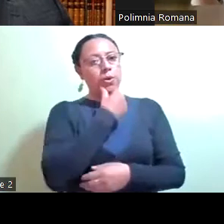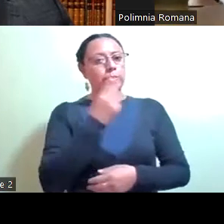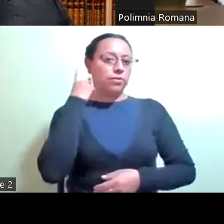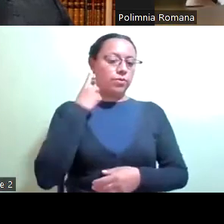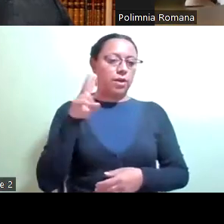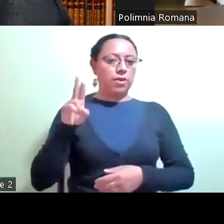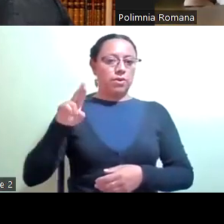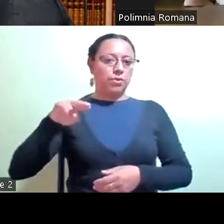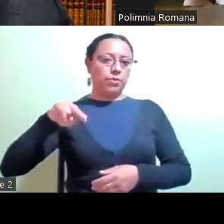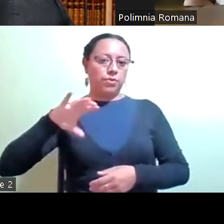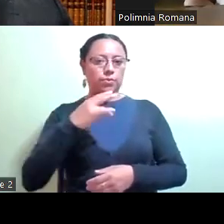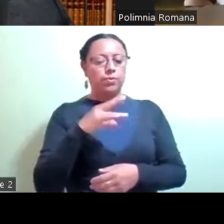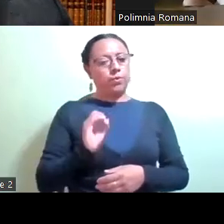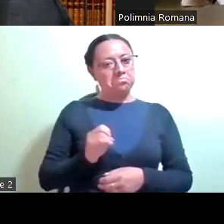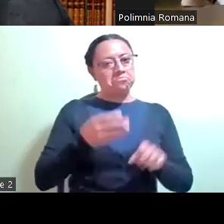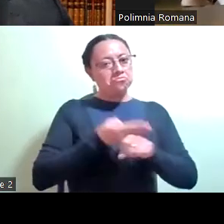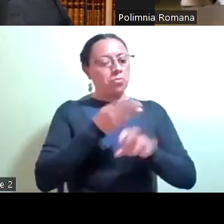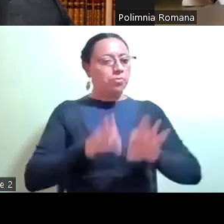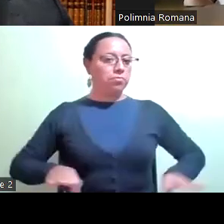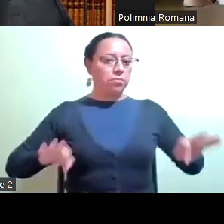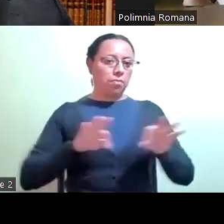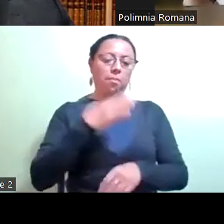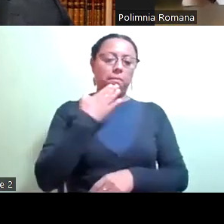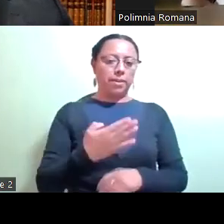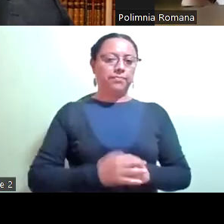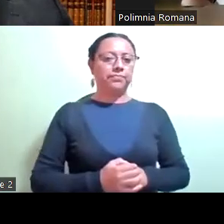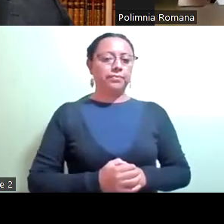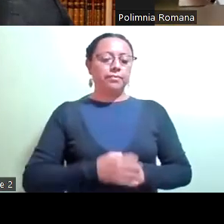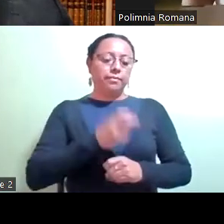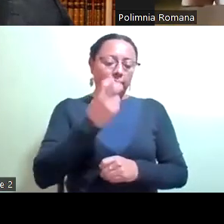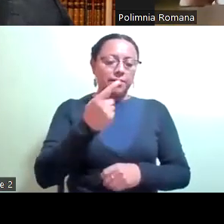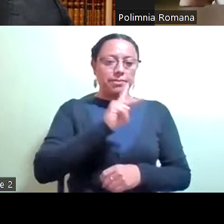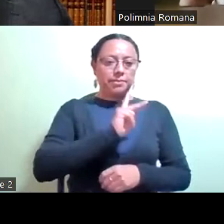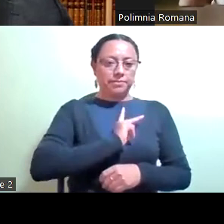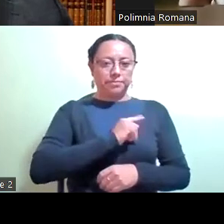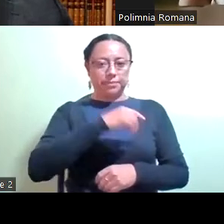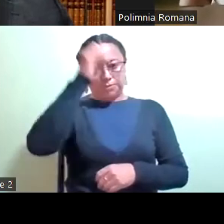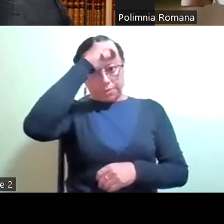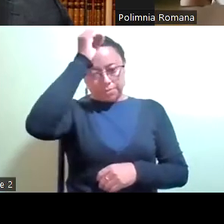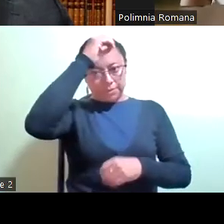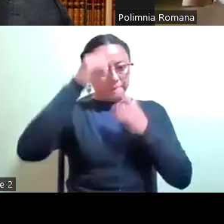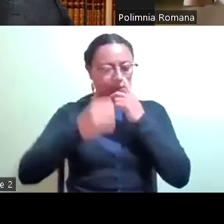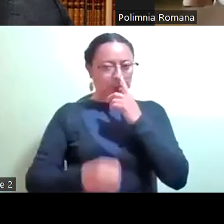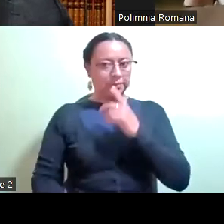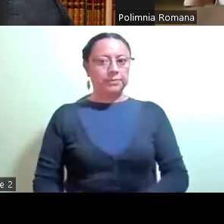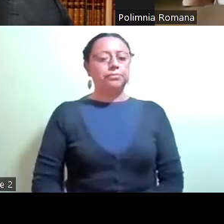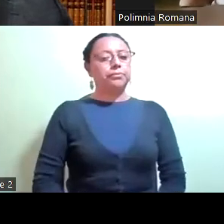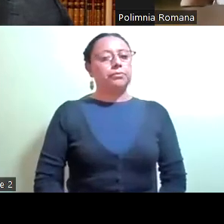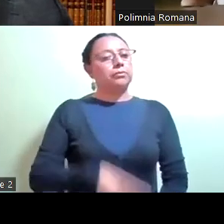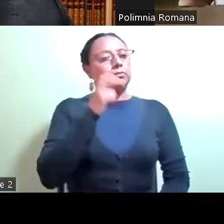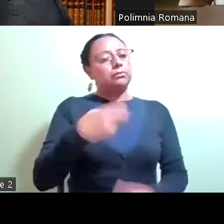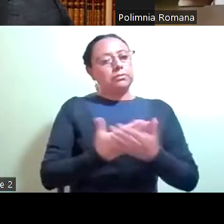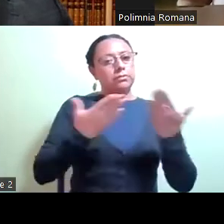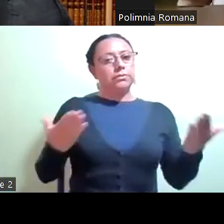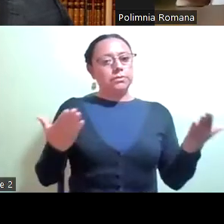bastante asequible, y bueno, pues esa sería la observación que un servidor haría, por lo que desde luego